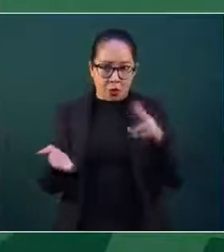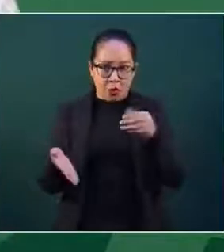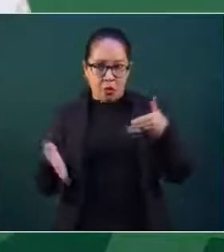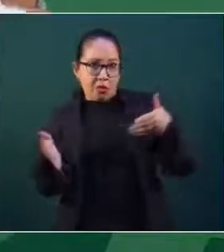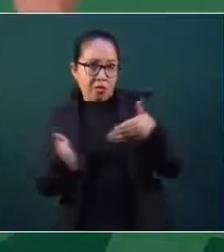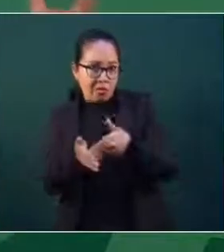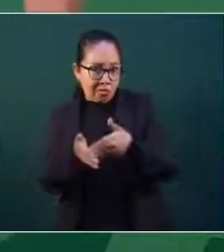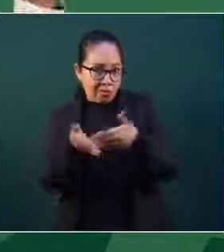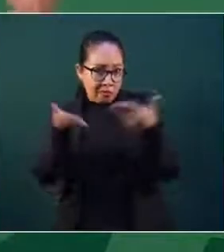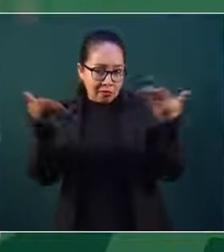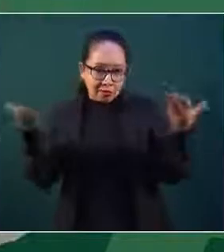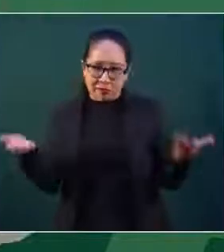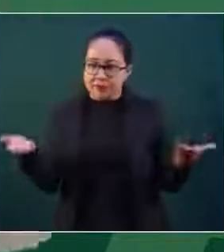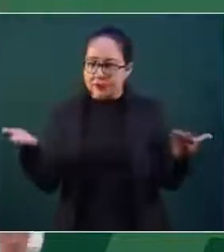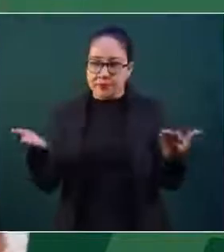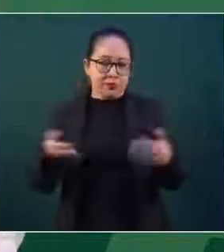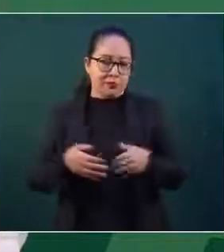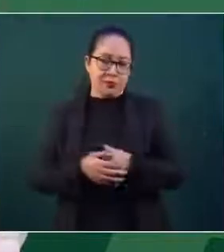No